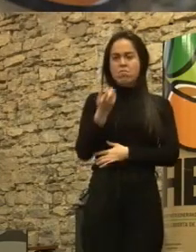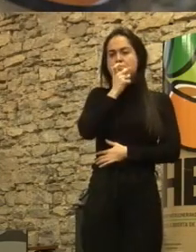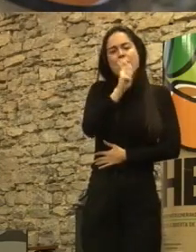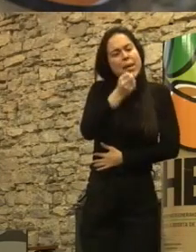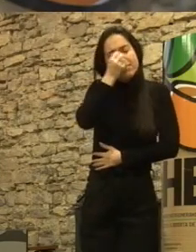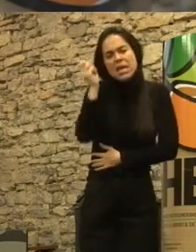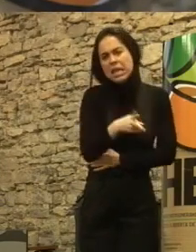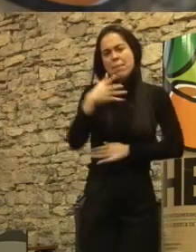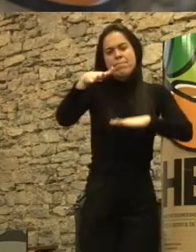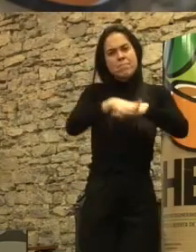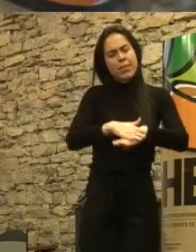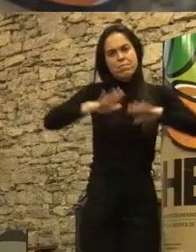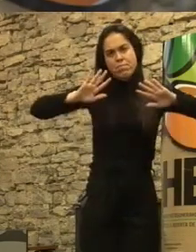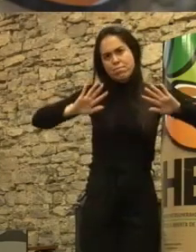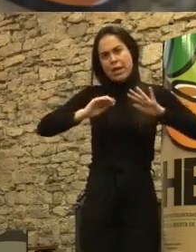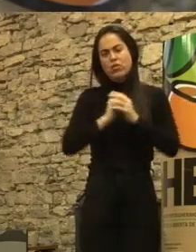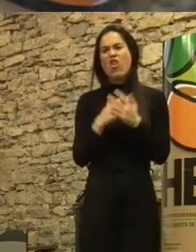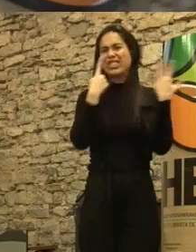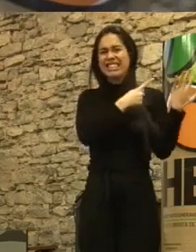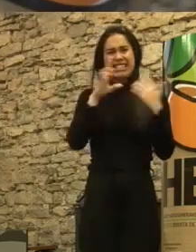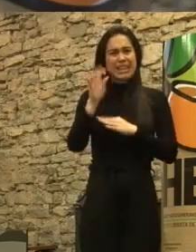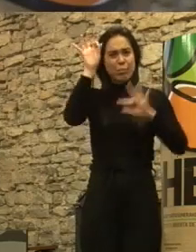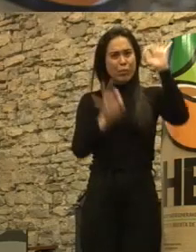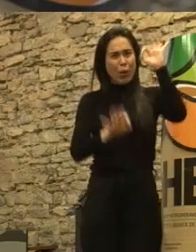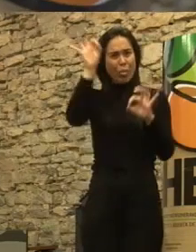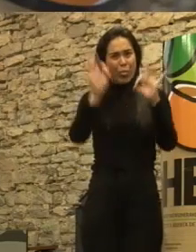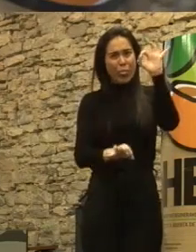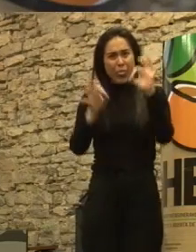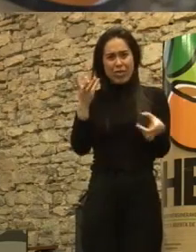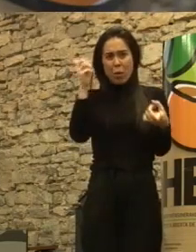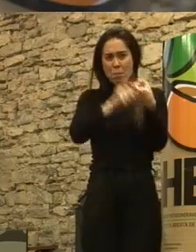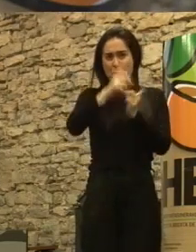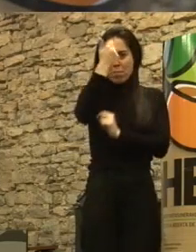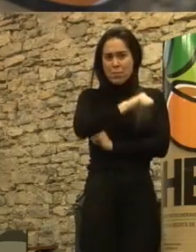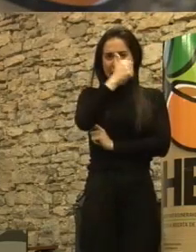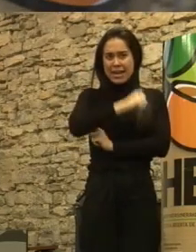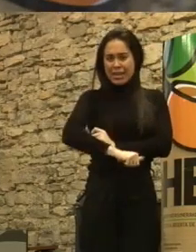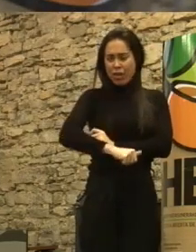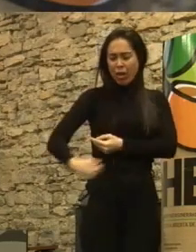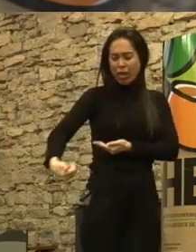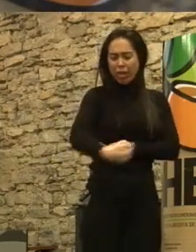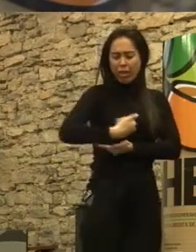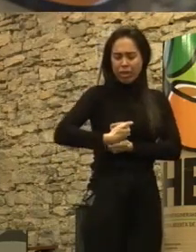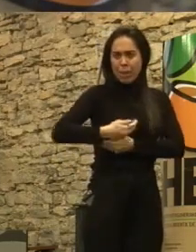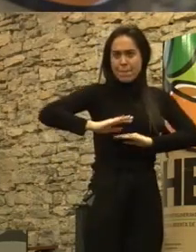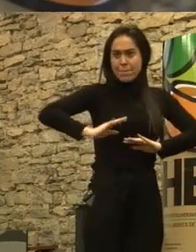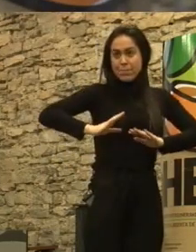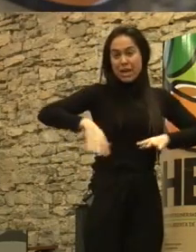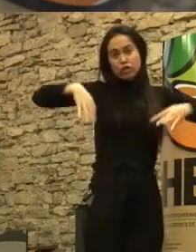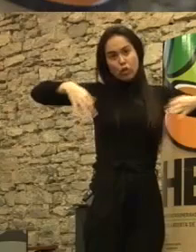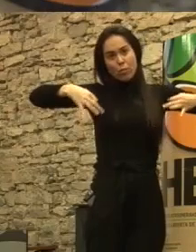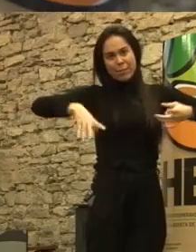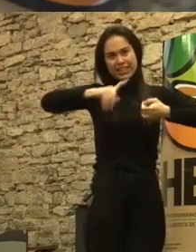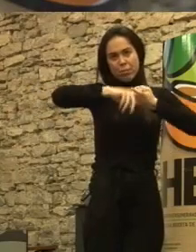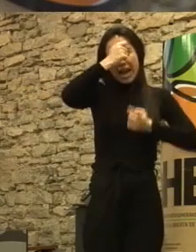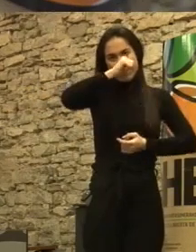expresión, porque se está cobrando el 60% del marido, porque generalmente es el marido el que muere antes que la